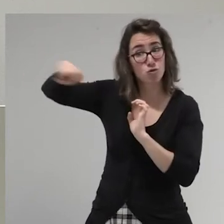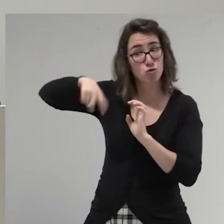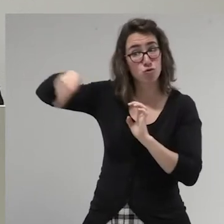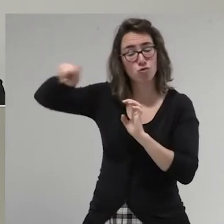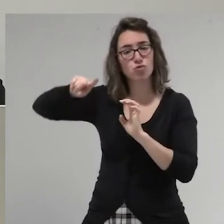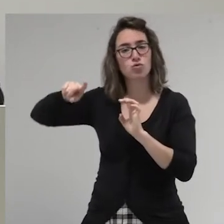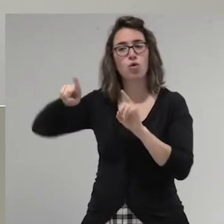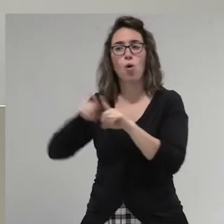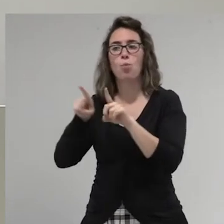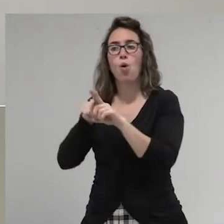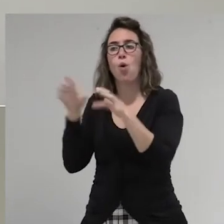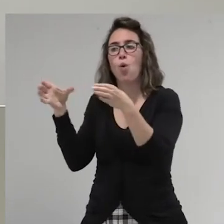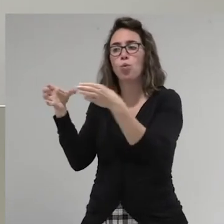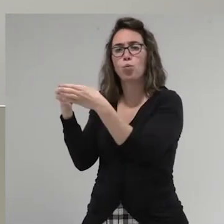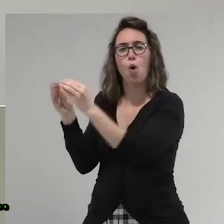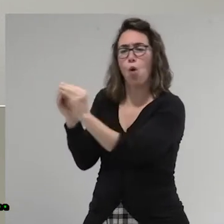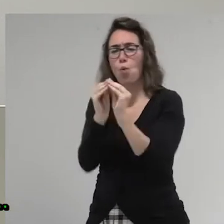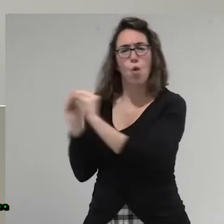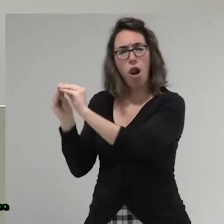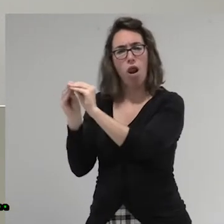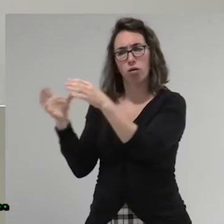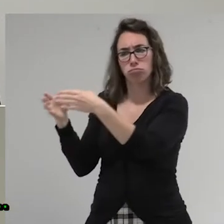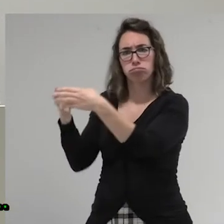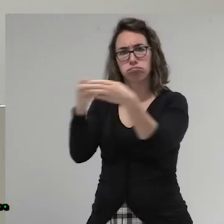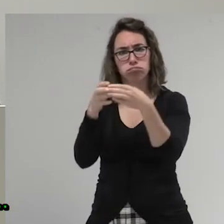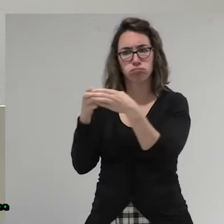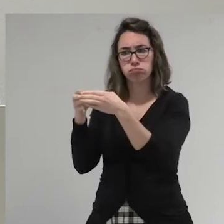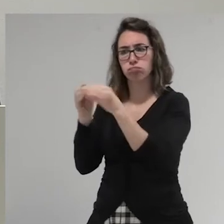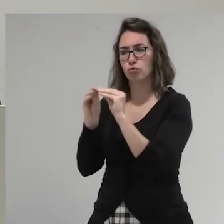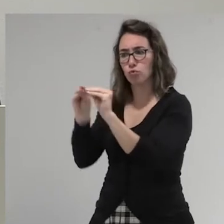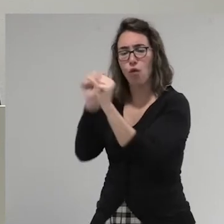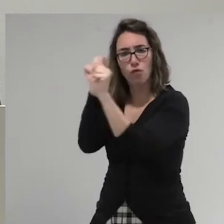heterogéneo, o sea, como un grupo homogéneo que se mueve de una misma manera,